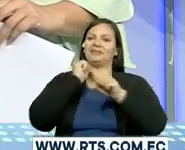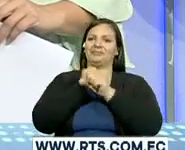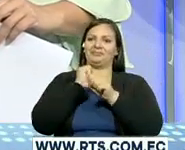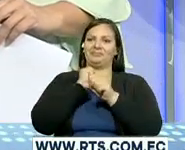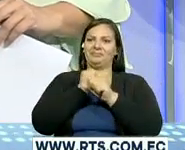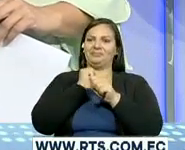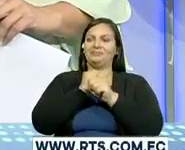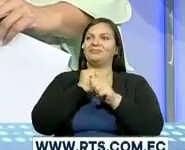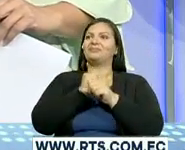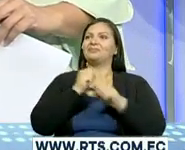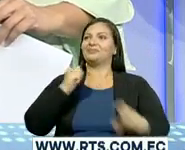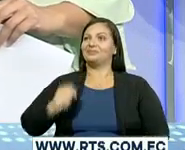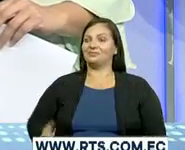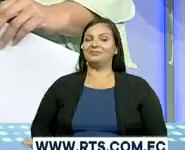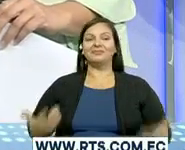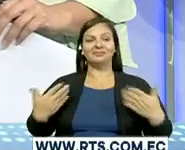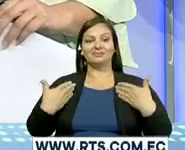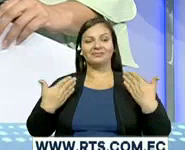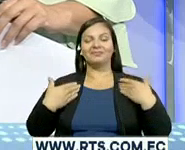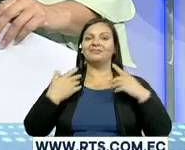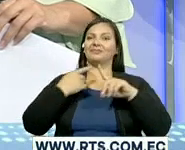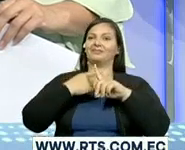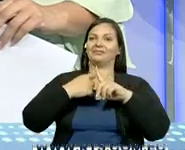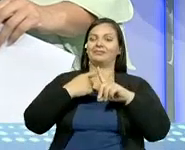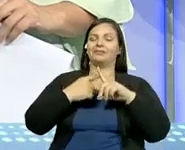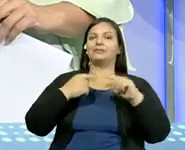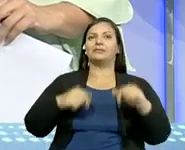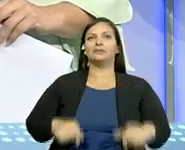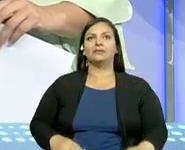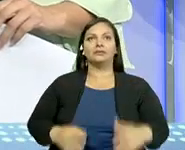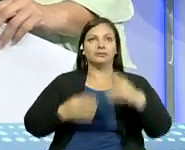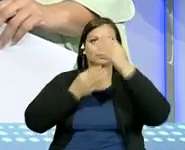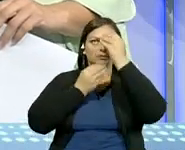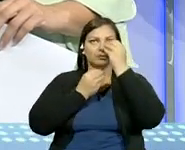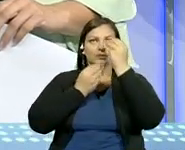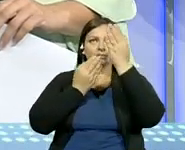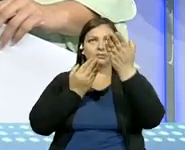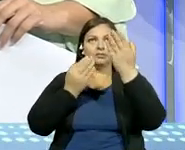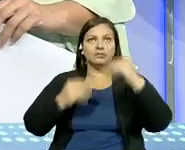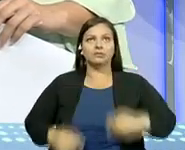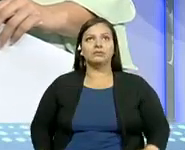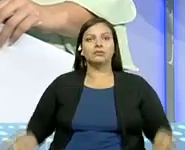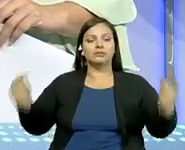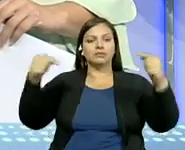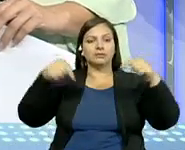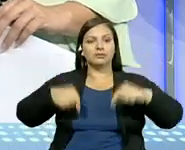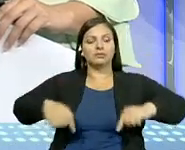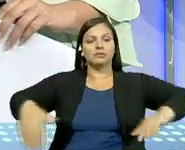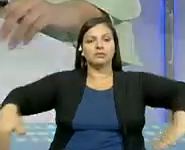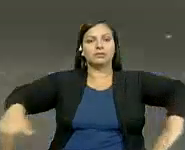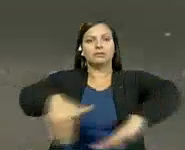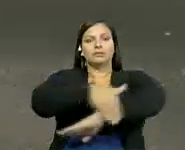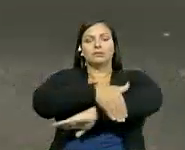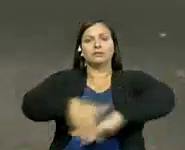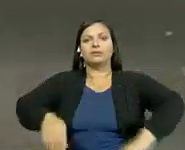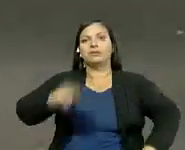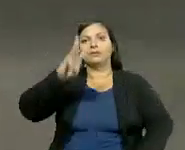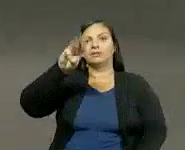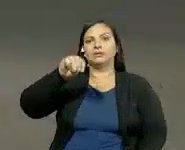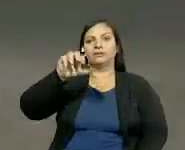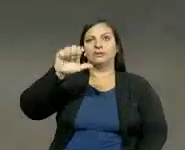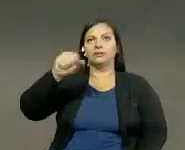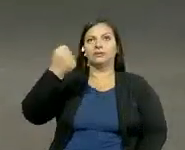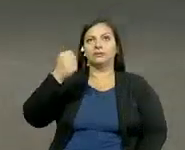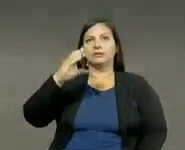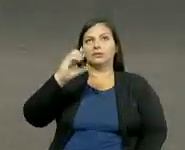derecho, iniciamos la semana. Te comento, Roselena, y a todos los televidentes, me encuentro en José Mascote aquí,